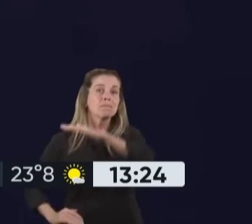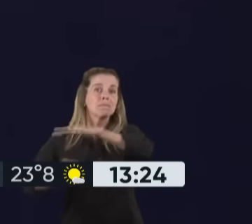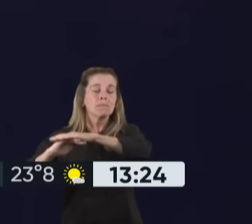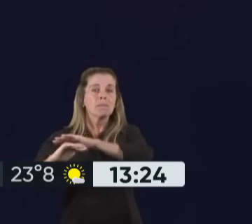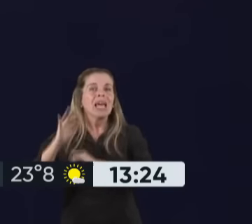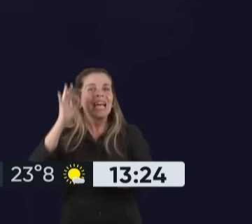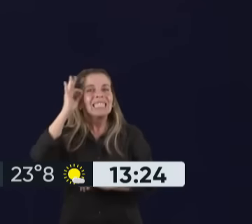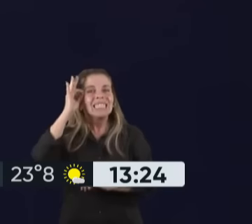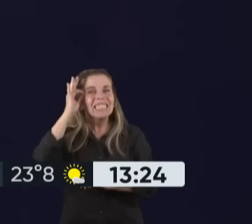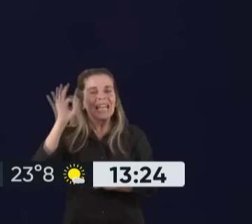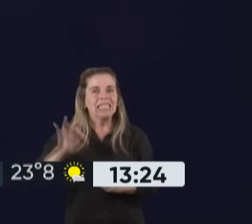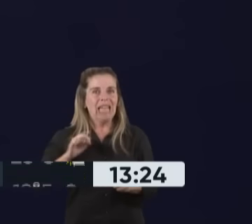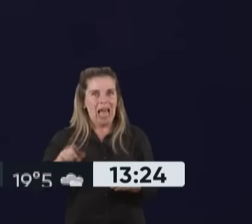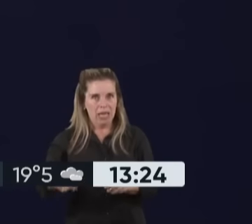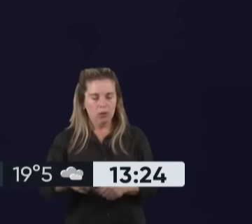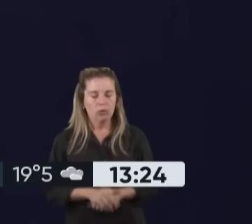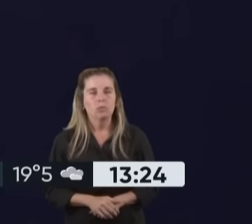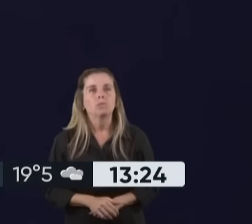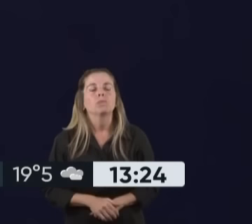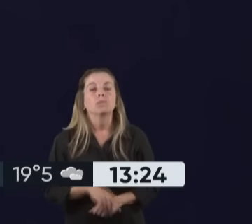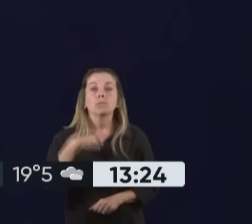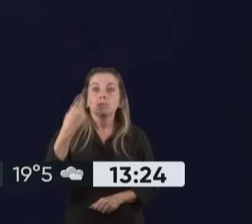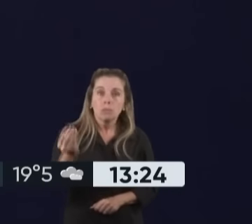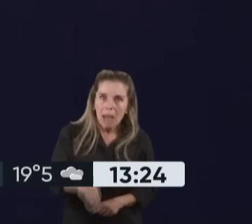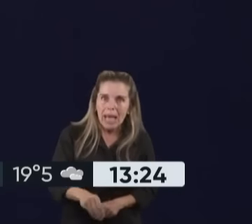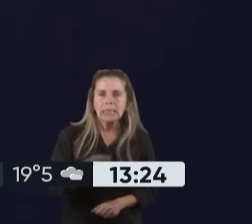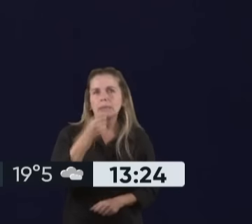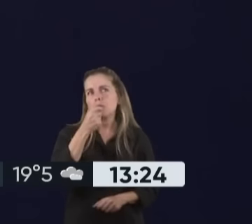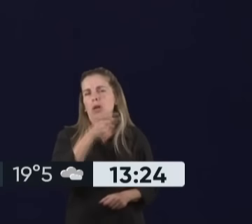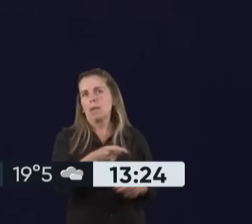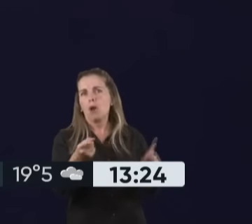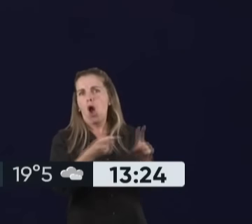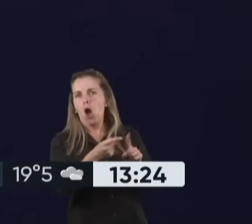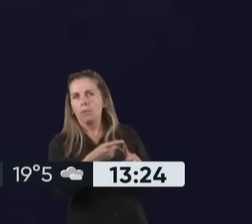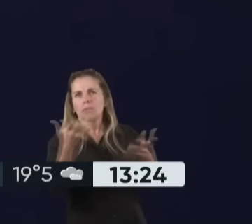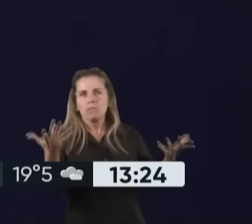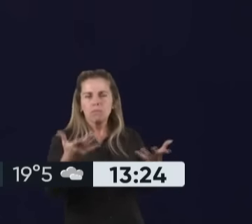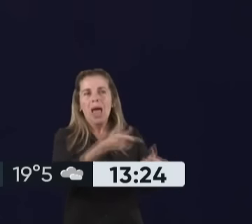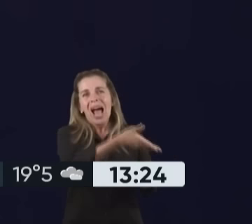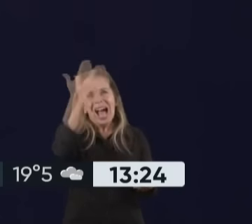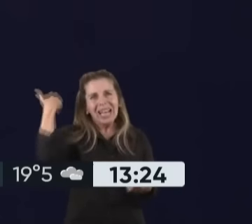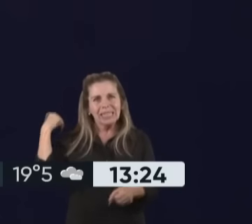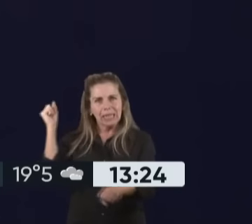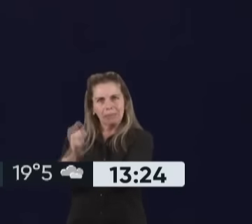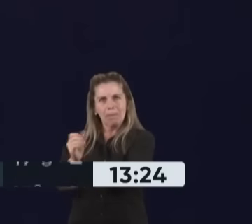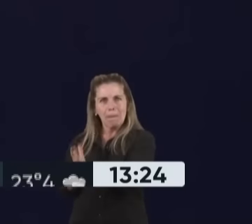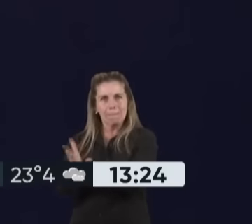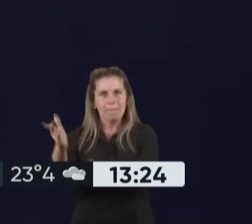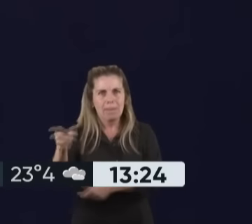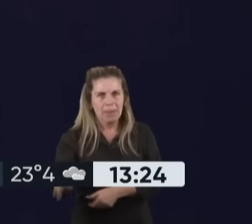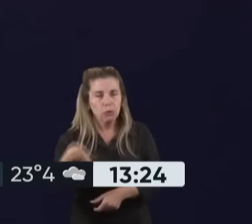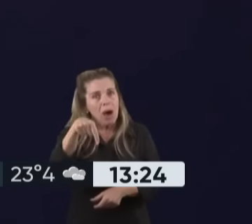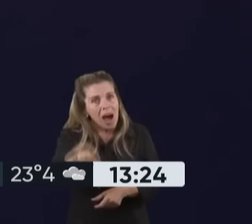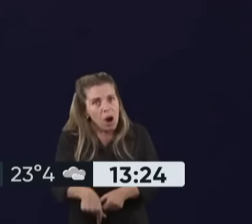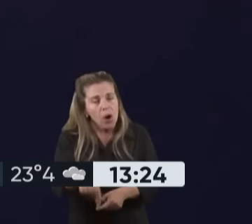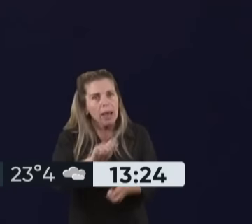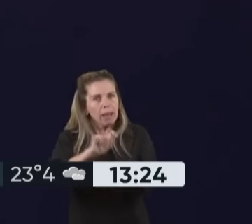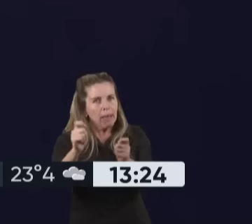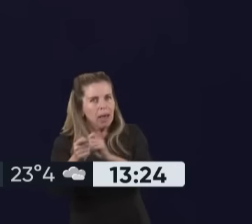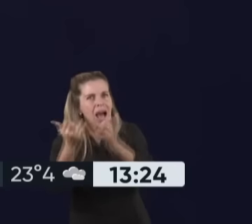años. El agravado tenía una prisión perpetua. Ahora vamos a tener una serie